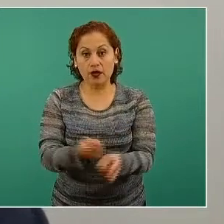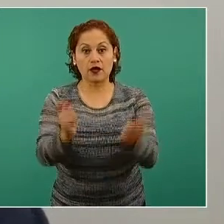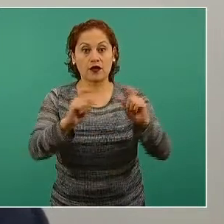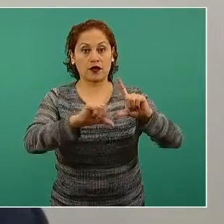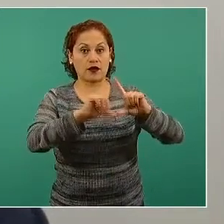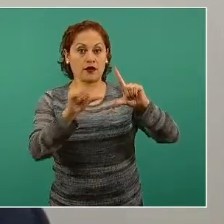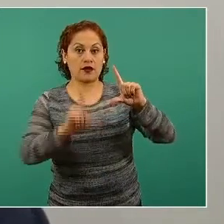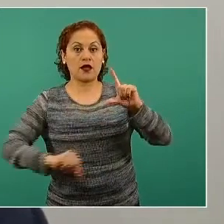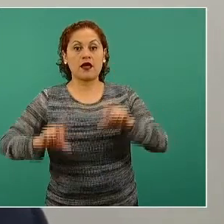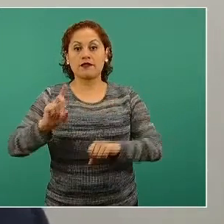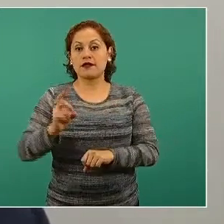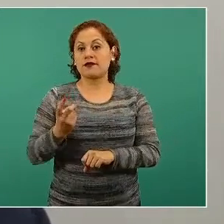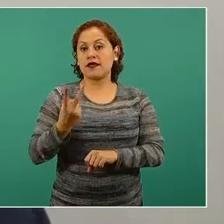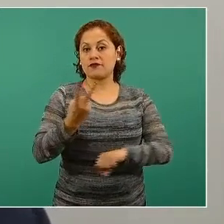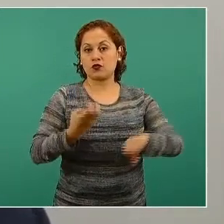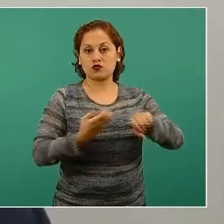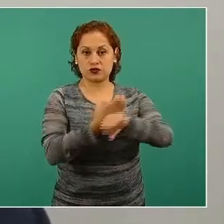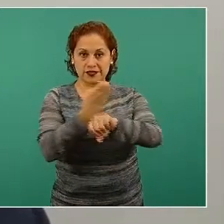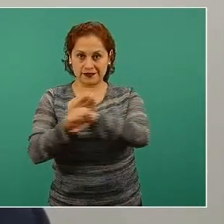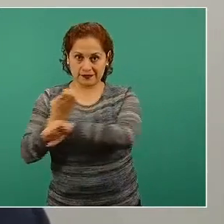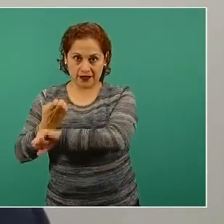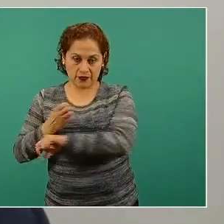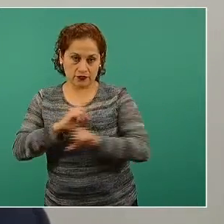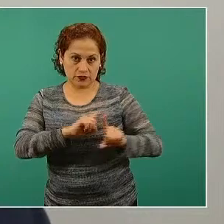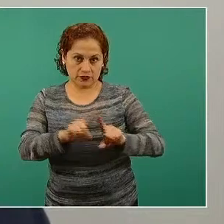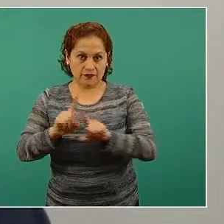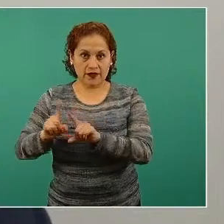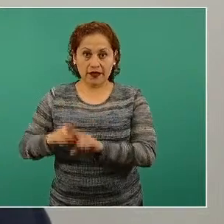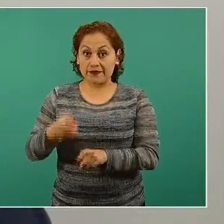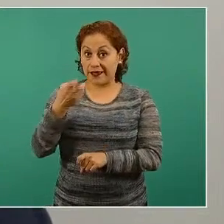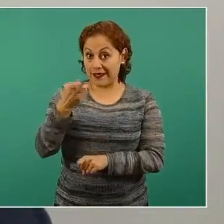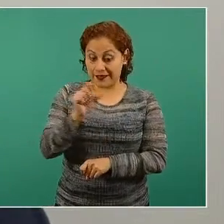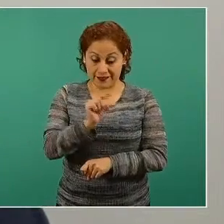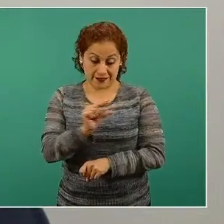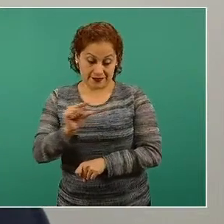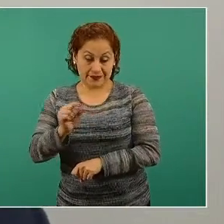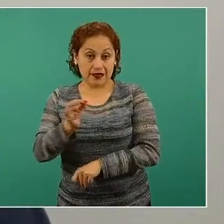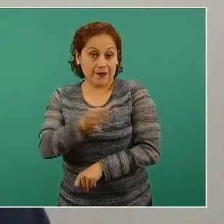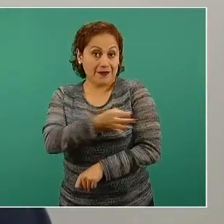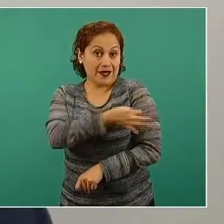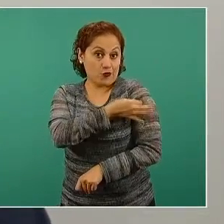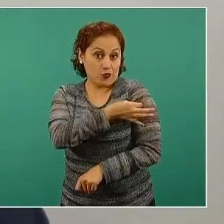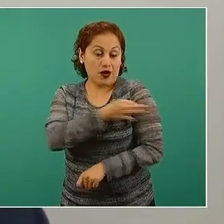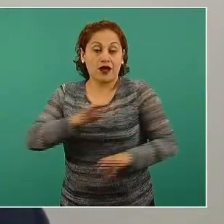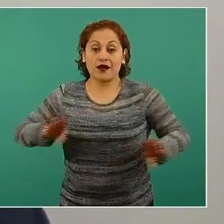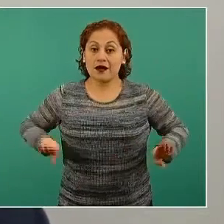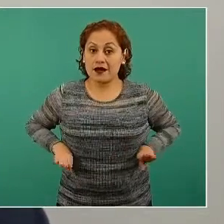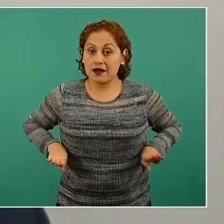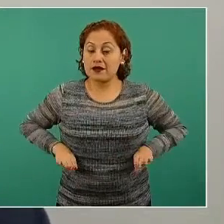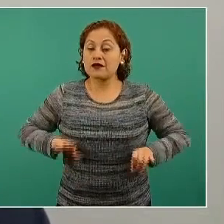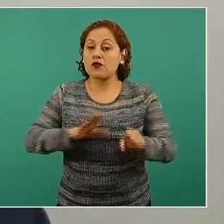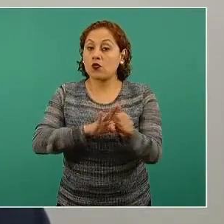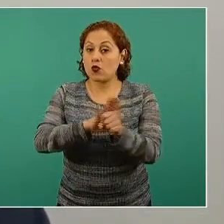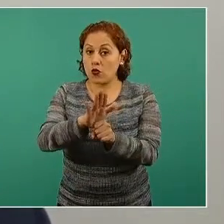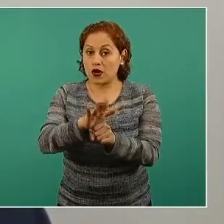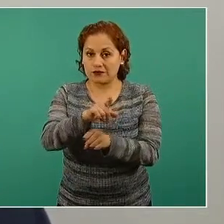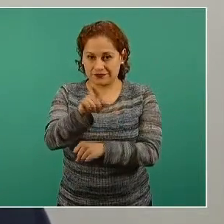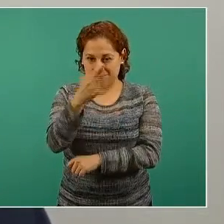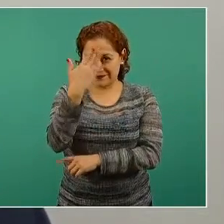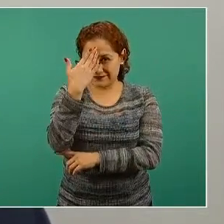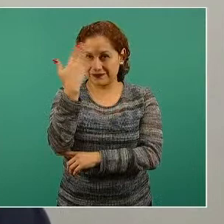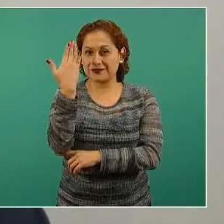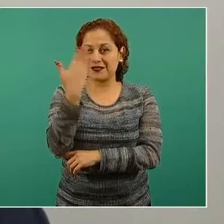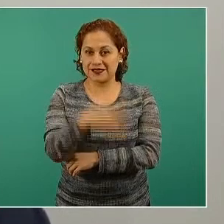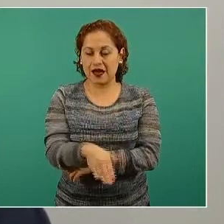32 entidades federativas. Esta vacuna, por el tipo de vacuna, recordemos que favorece precisamente